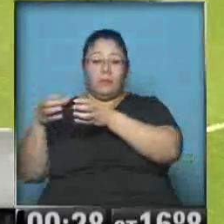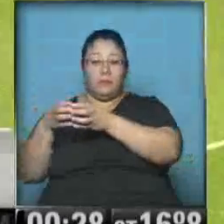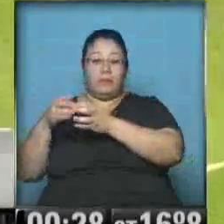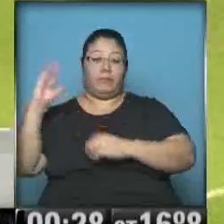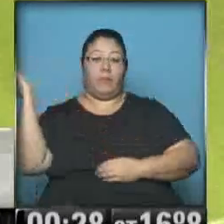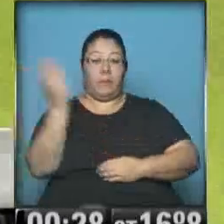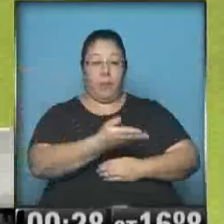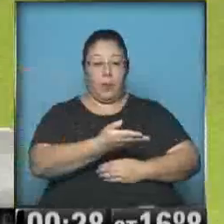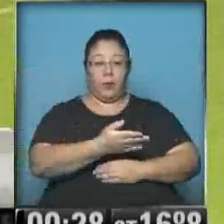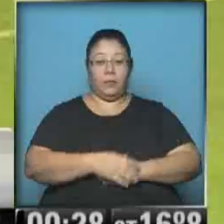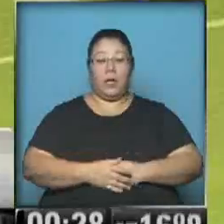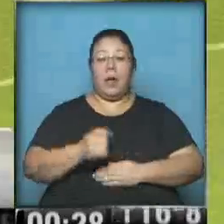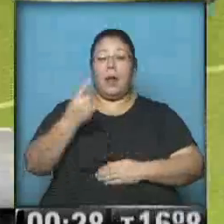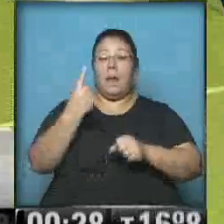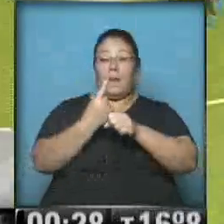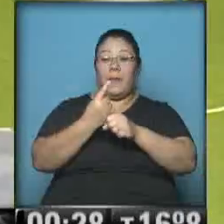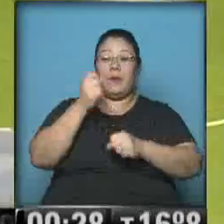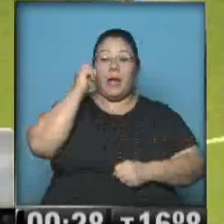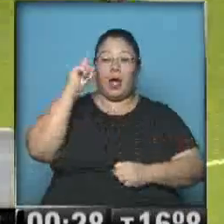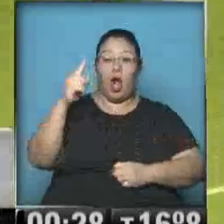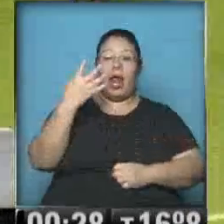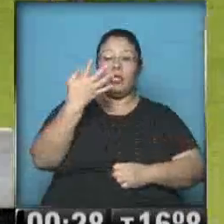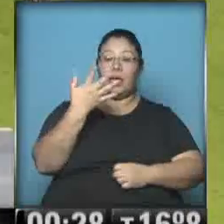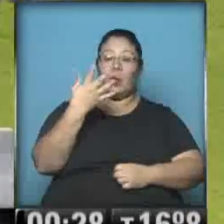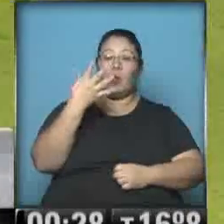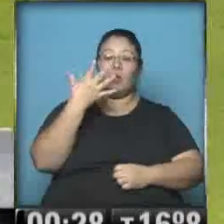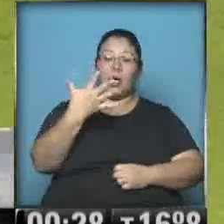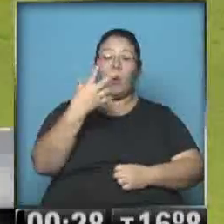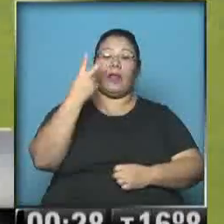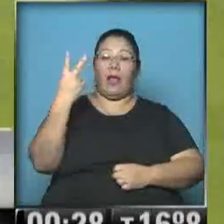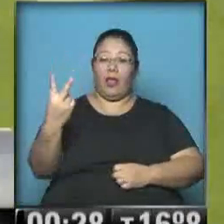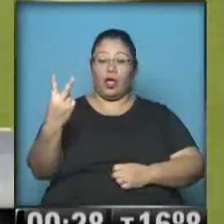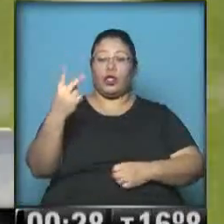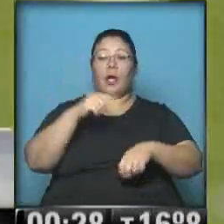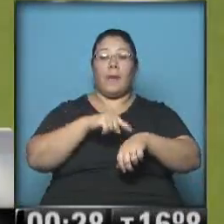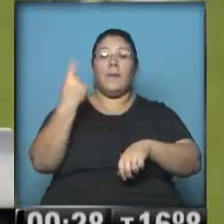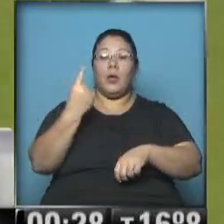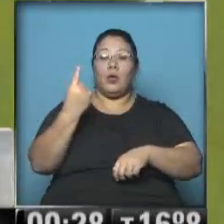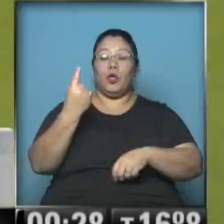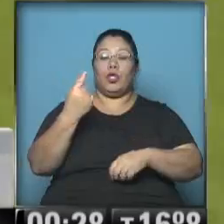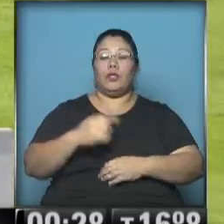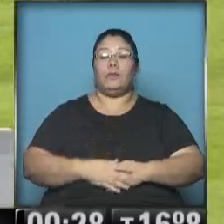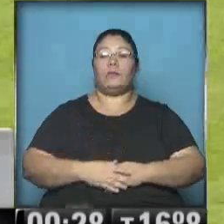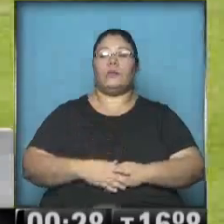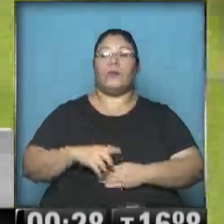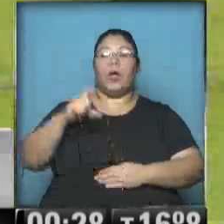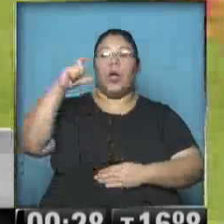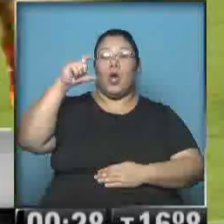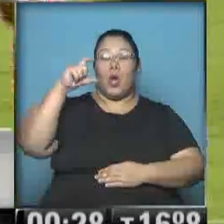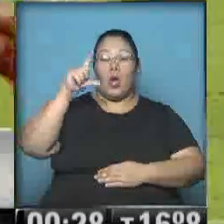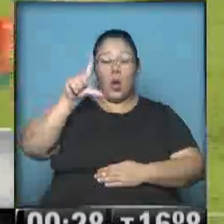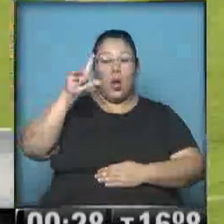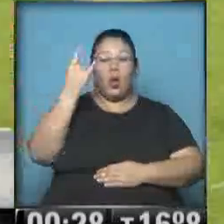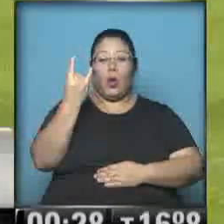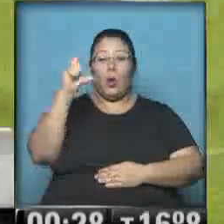partido, que iba a llegar a los 52 minutos de este encuentro. Buena jugada colectiva y el gol del 1-0. Lucas Celarrayán iba a